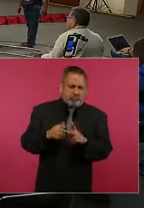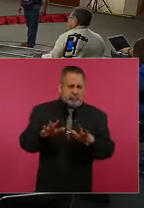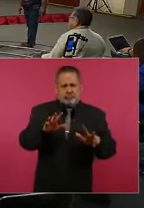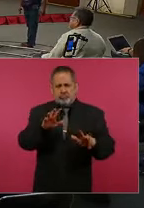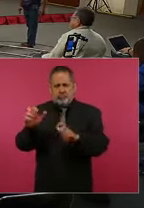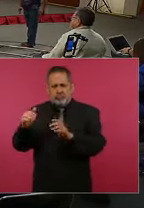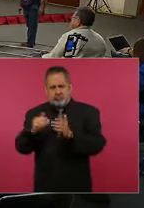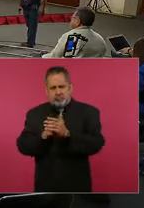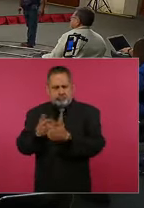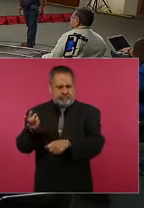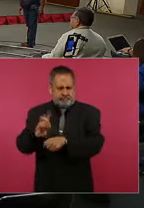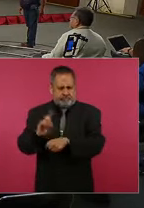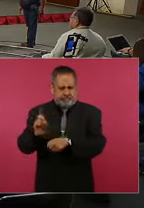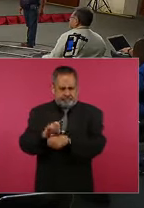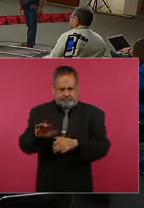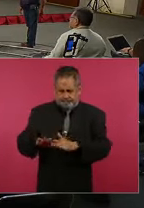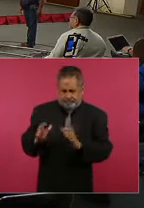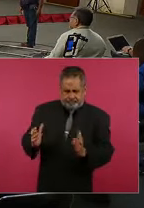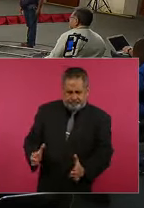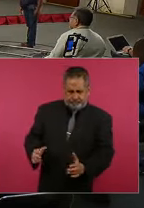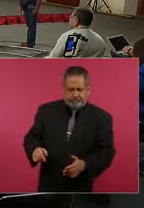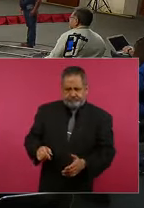1,800,000 barriles diarios.